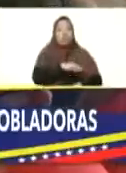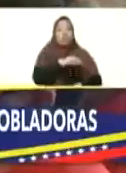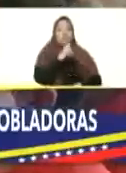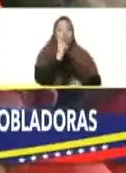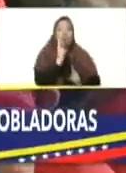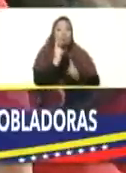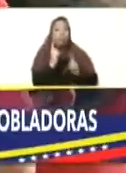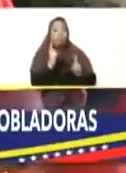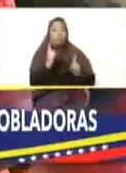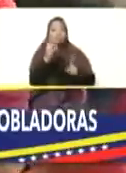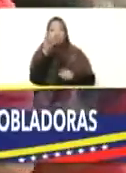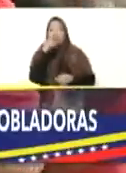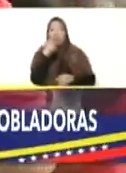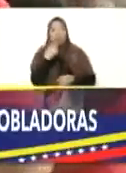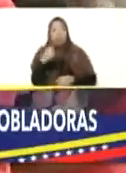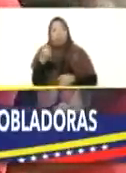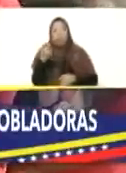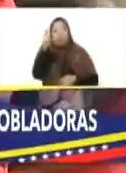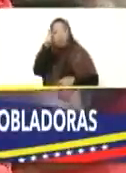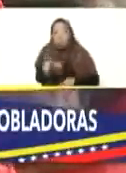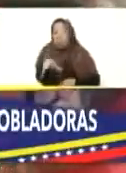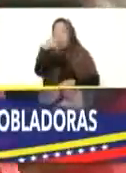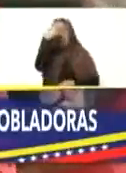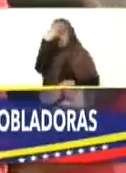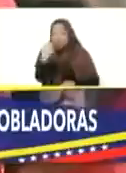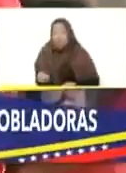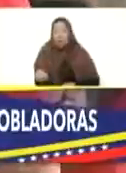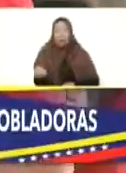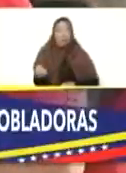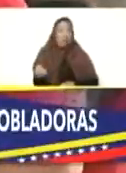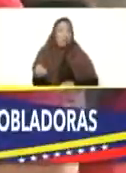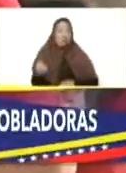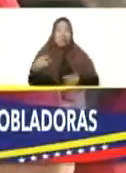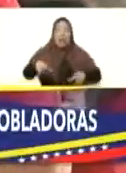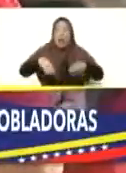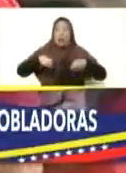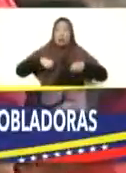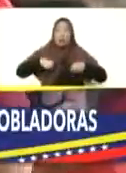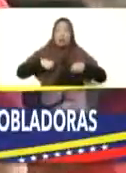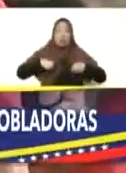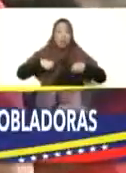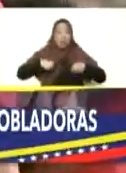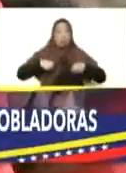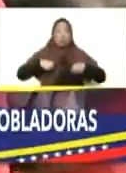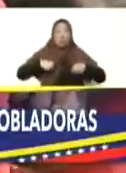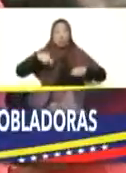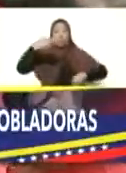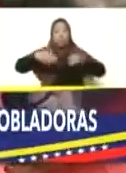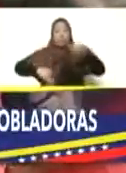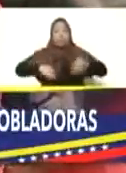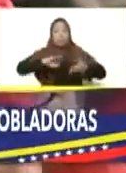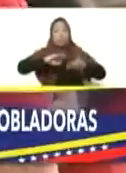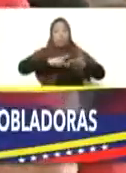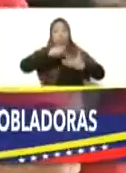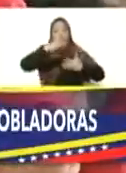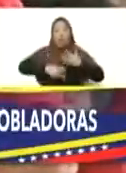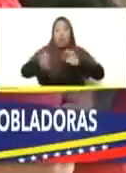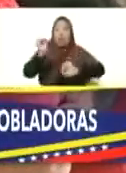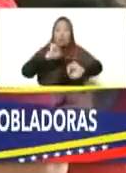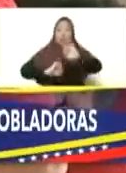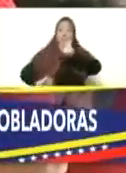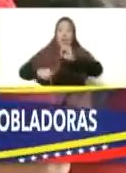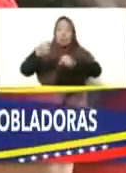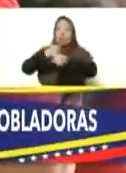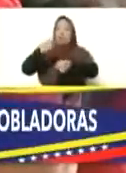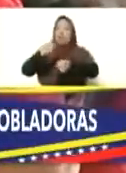lado que se acciona aquí allá no nos entienden entonces nosotros tenemos que asumir organización nacional la defensa de cada